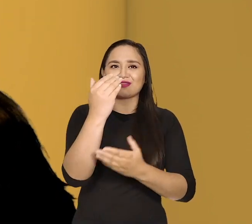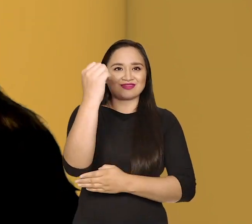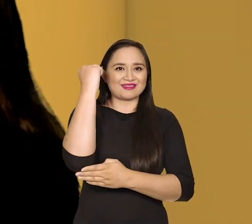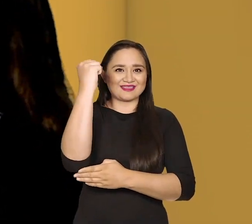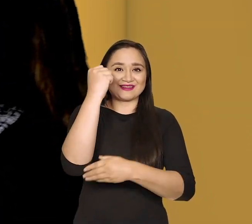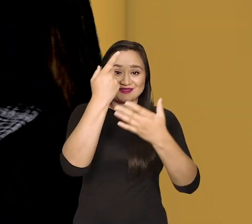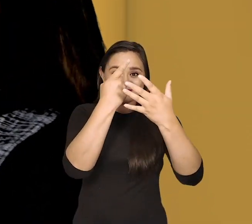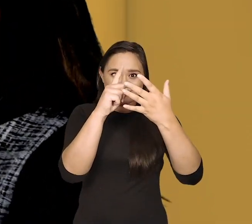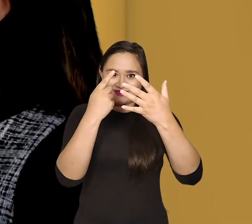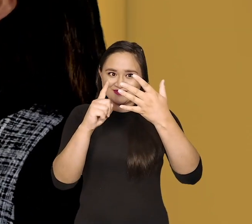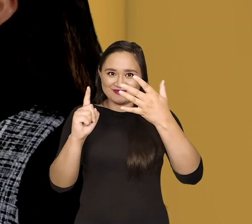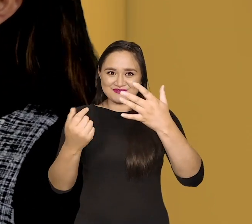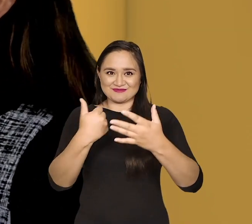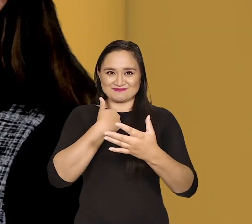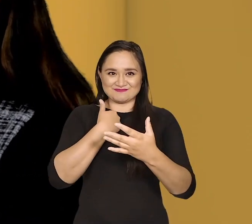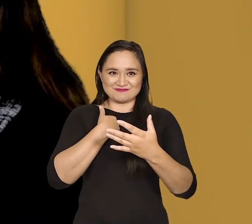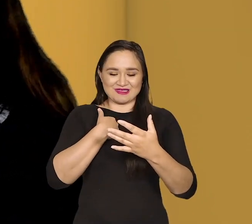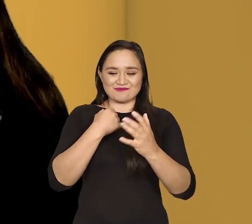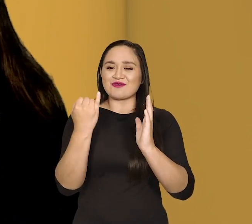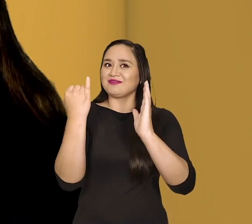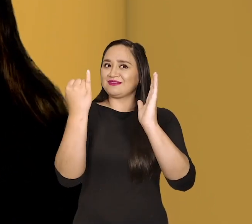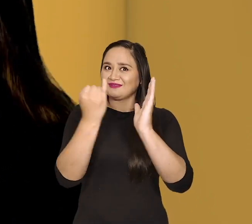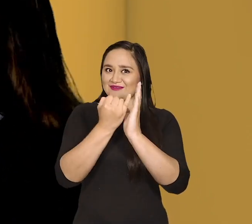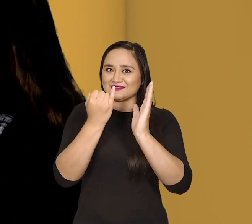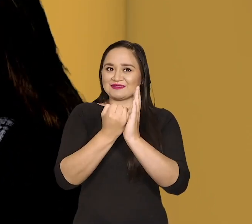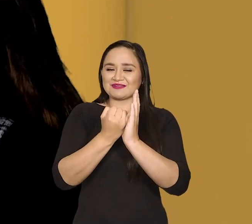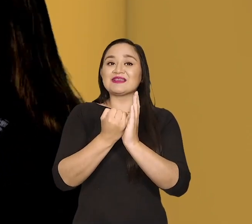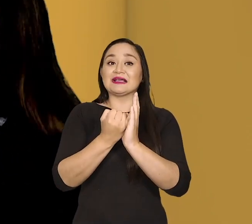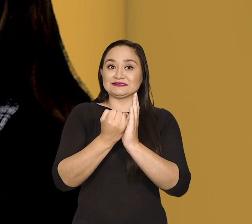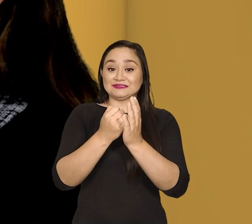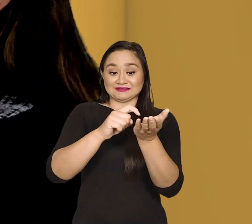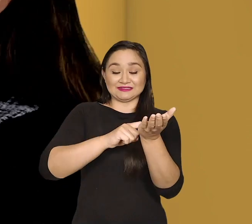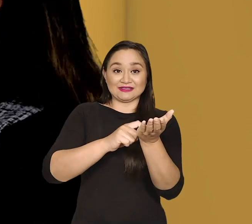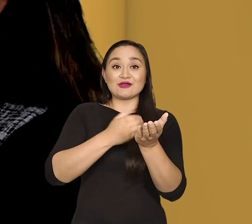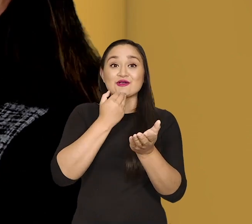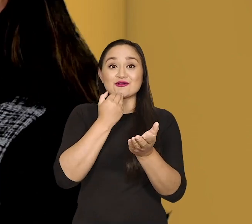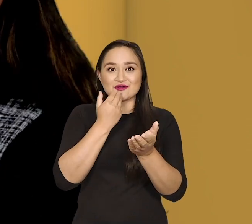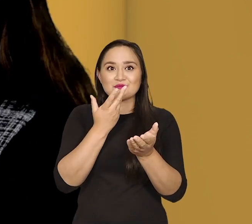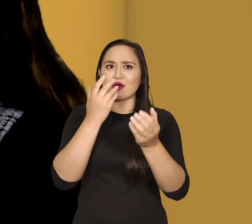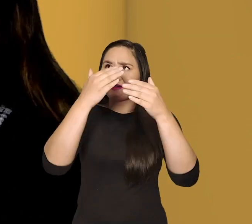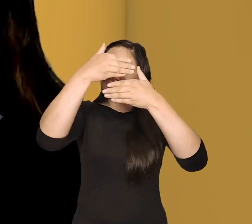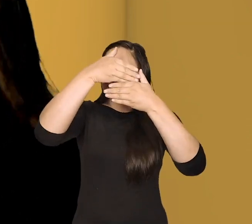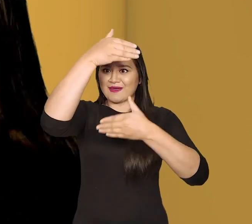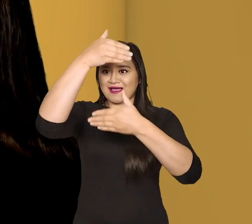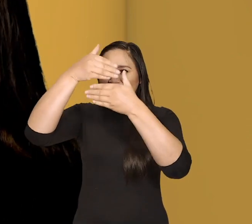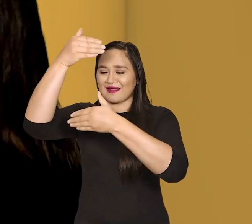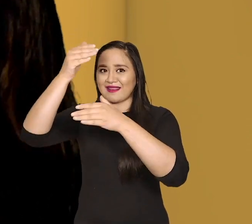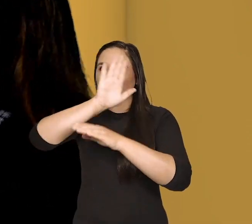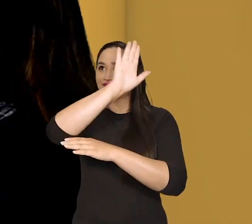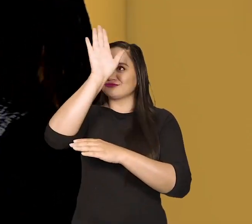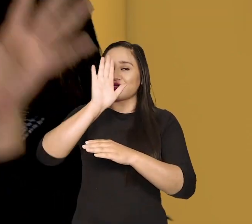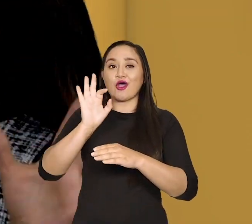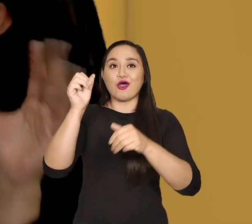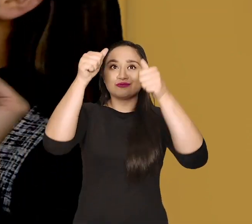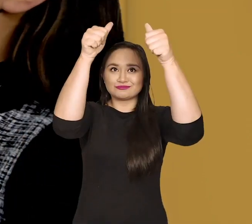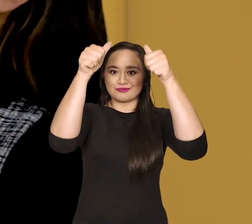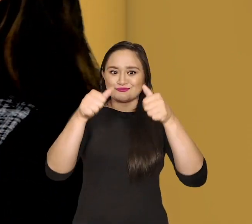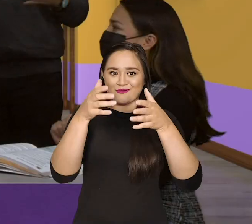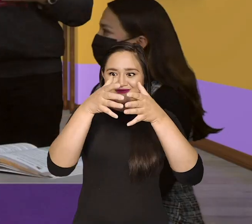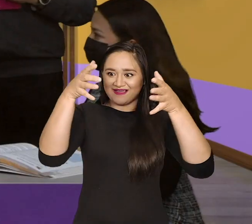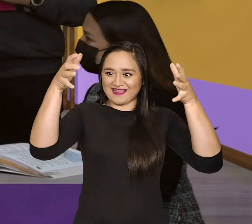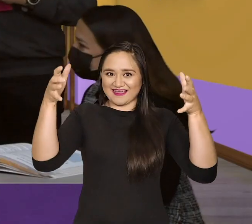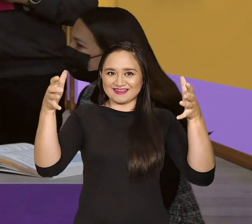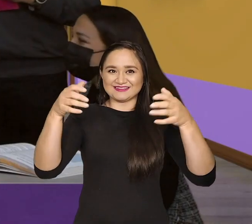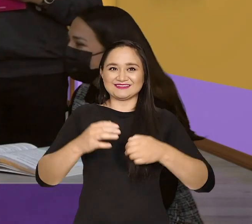diversidad ya la autoidentificación étnica lo pueden hacer en las paredes o en los carteles de gran tamaño